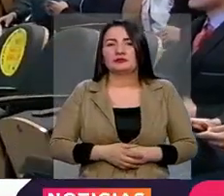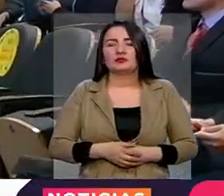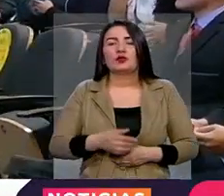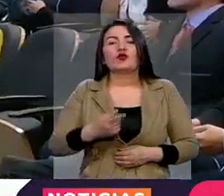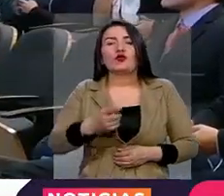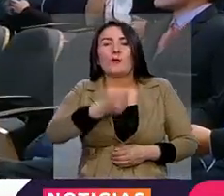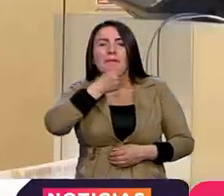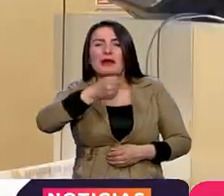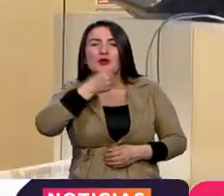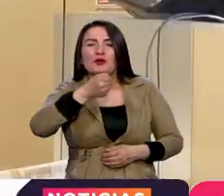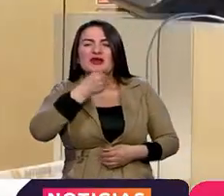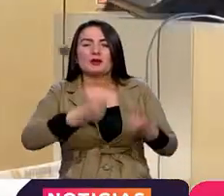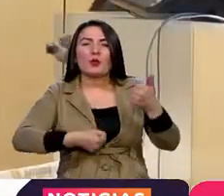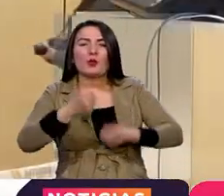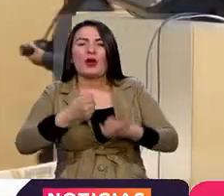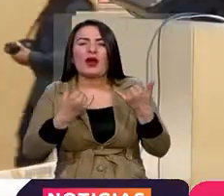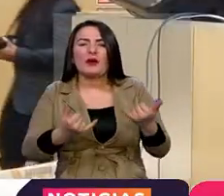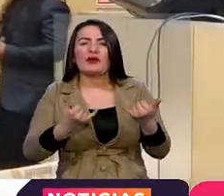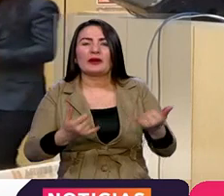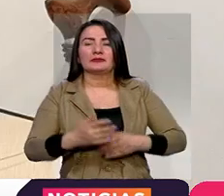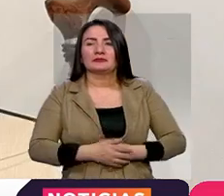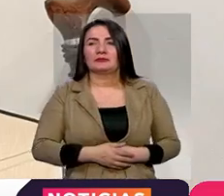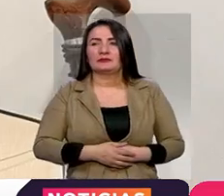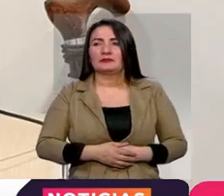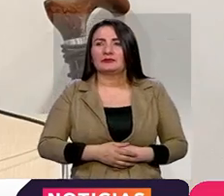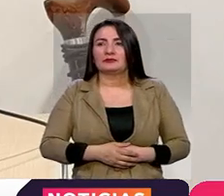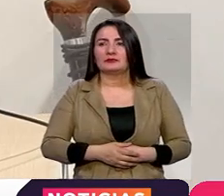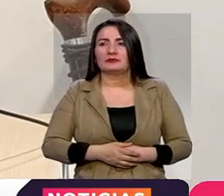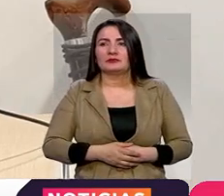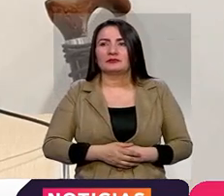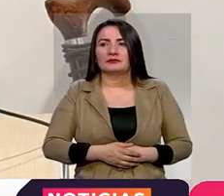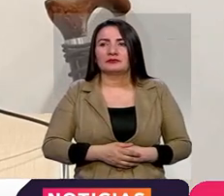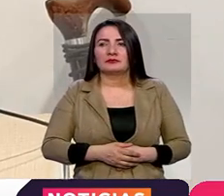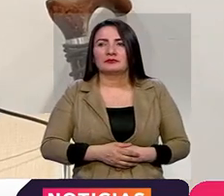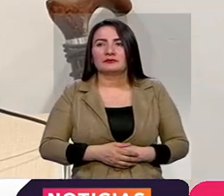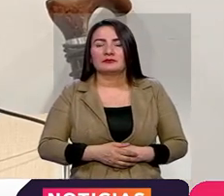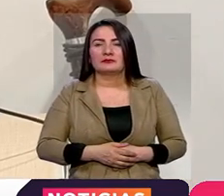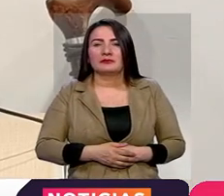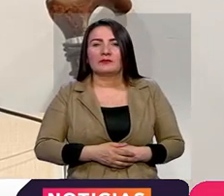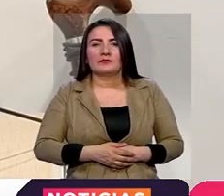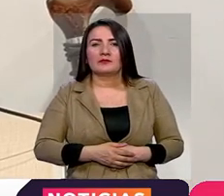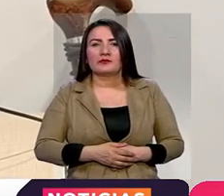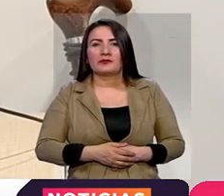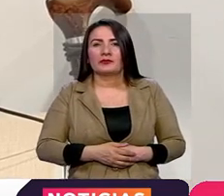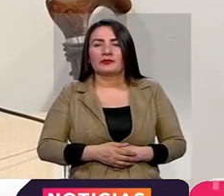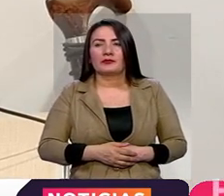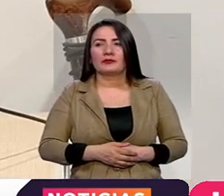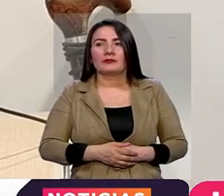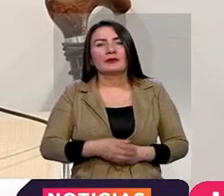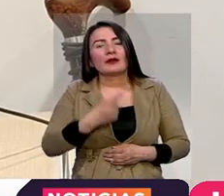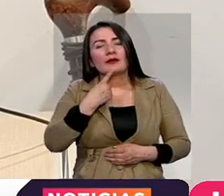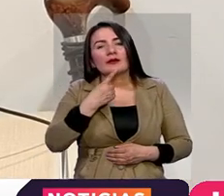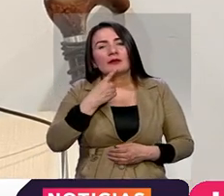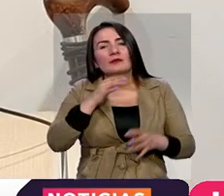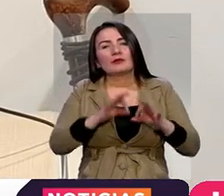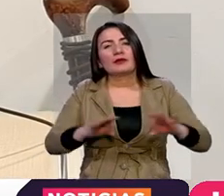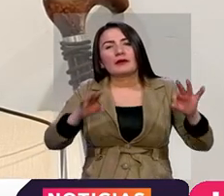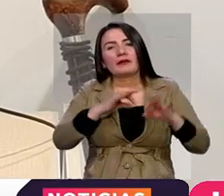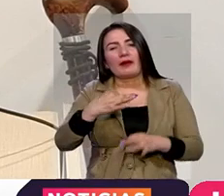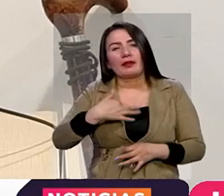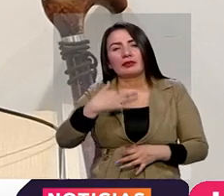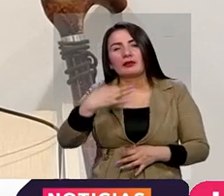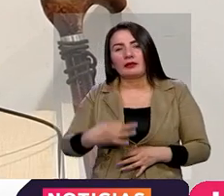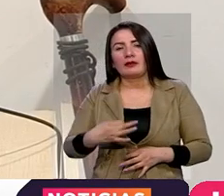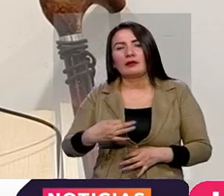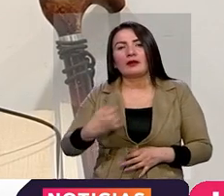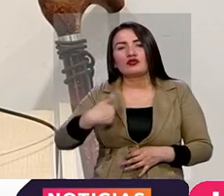un periodista en la actualidad se podría concitar a que buscando la dignidad nacional